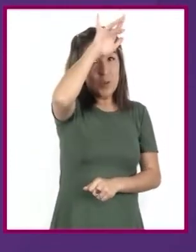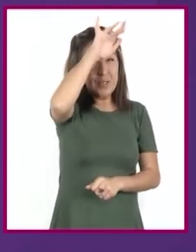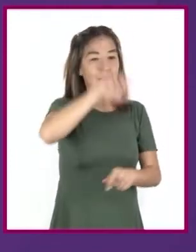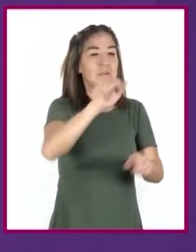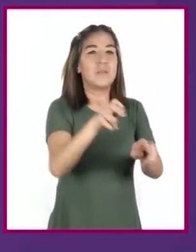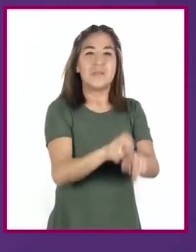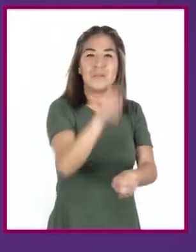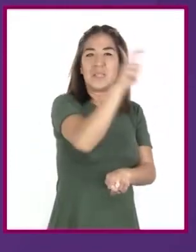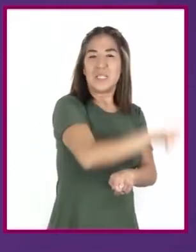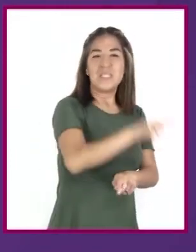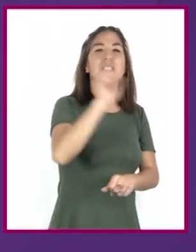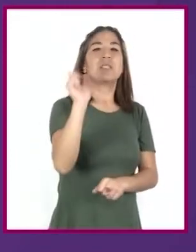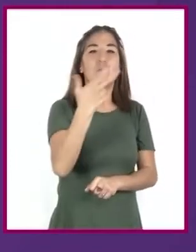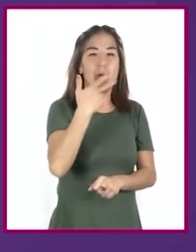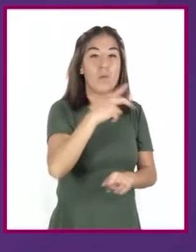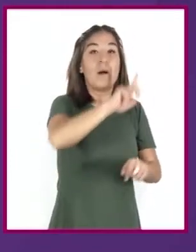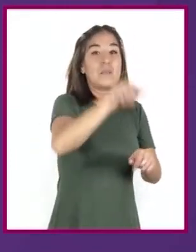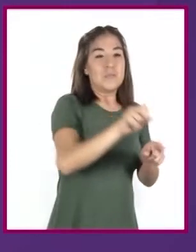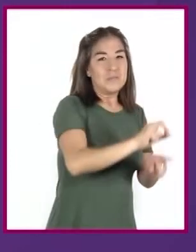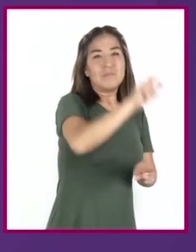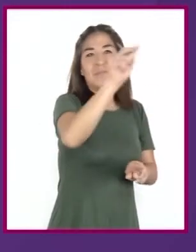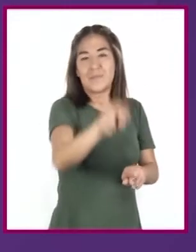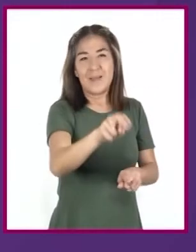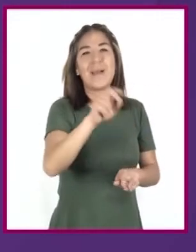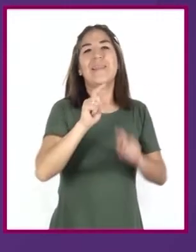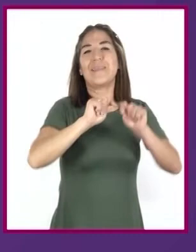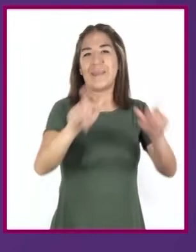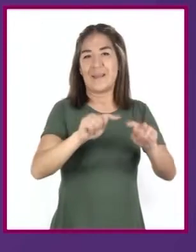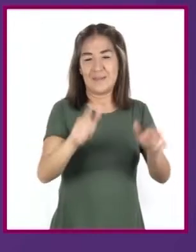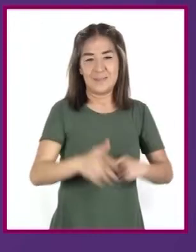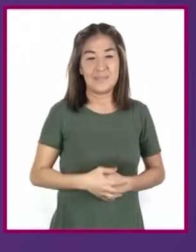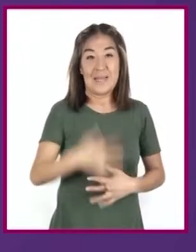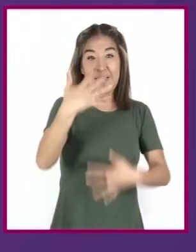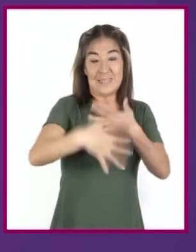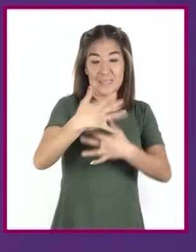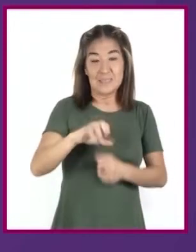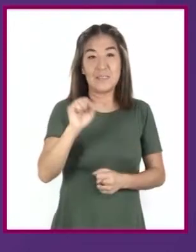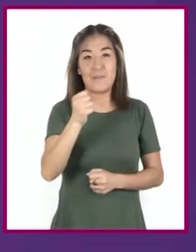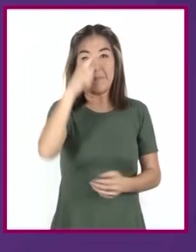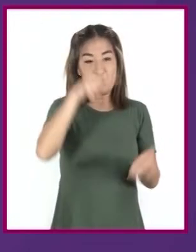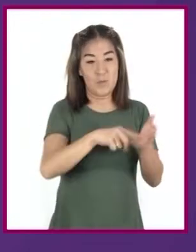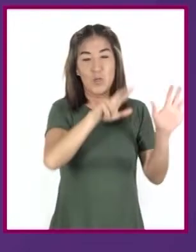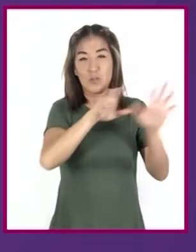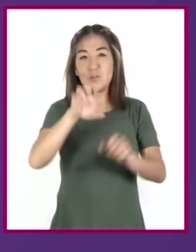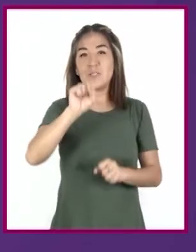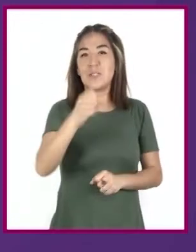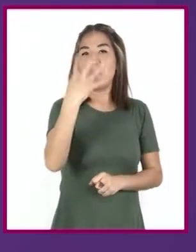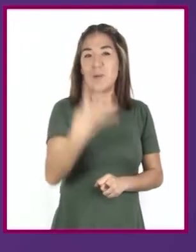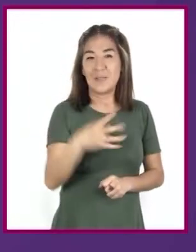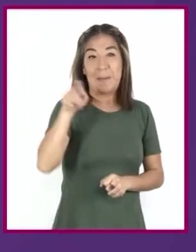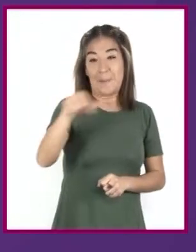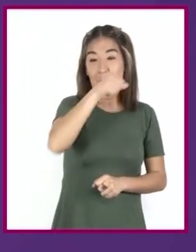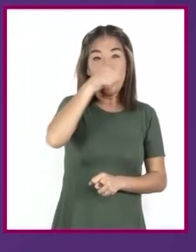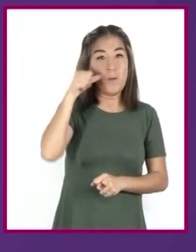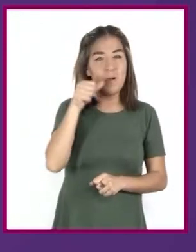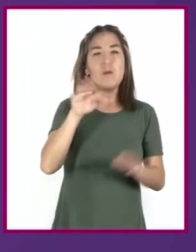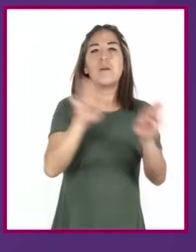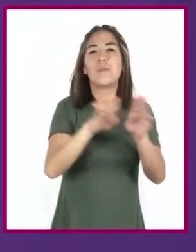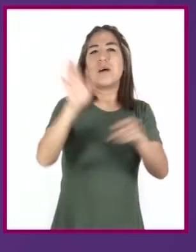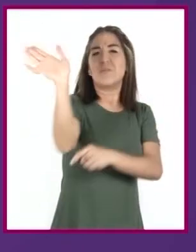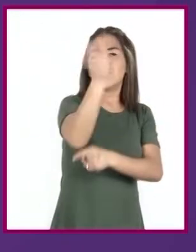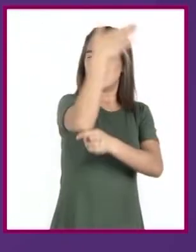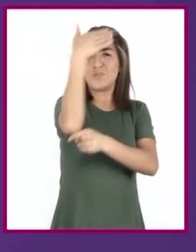El Paso, Texas, en Estados Unidos. El 15 de septiembre de 1864, Benito Juárez dio el grito